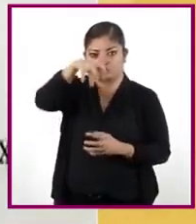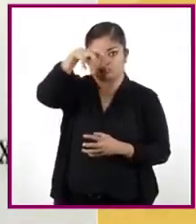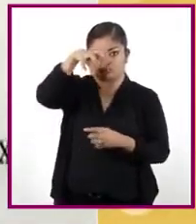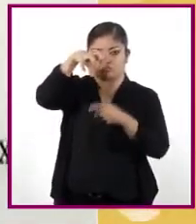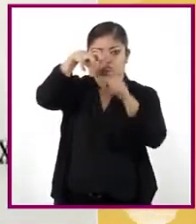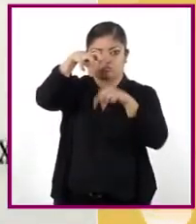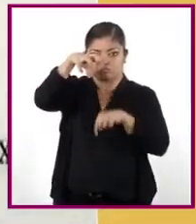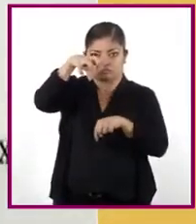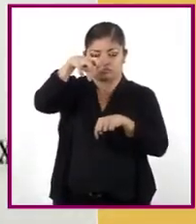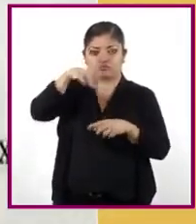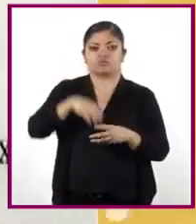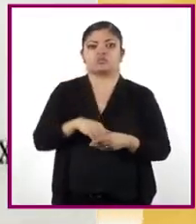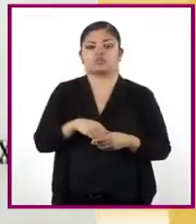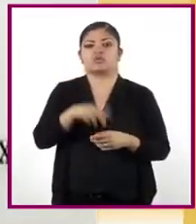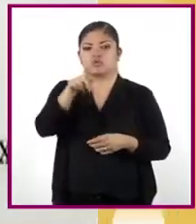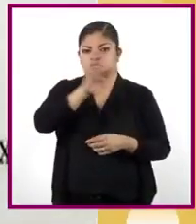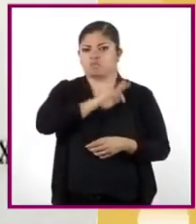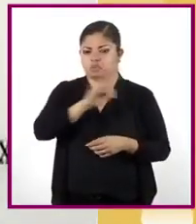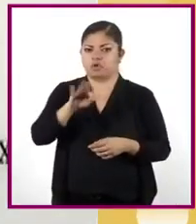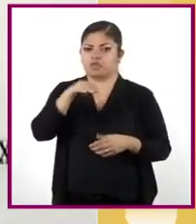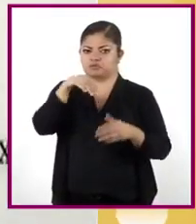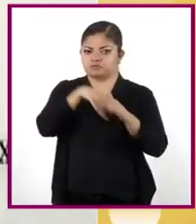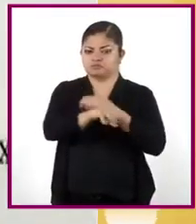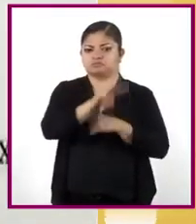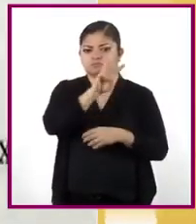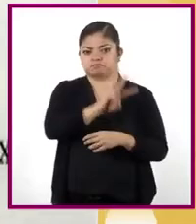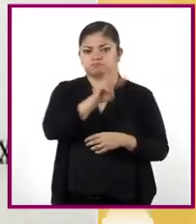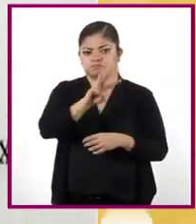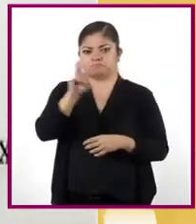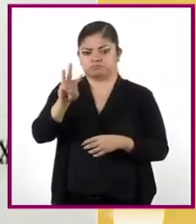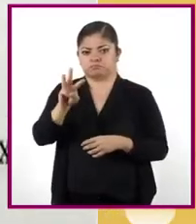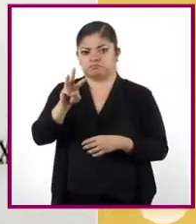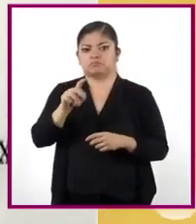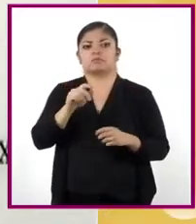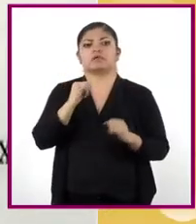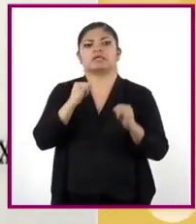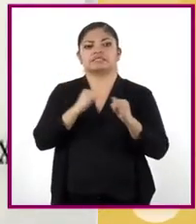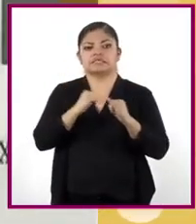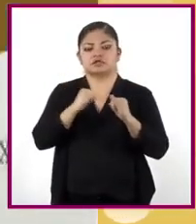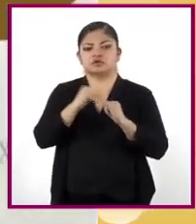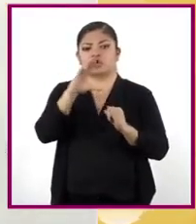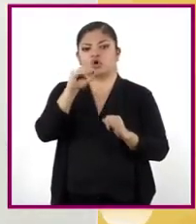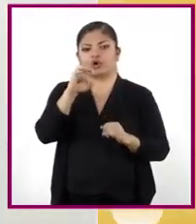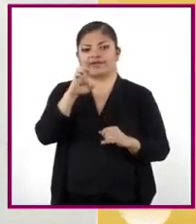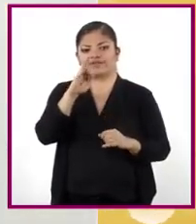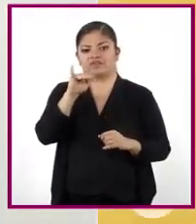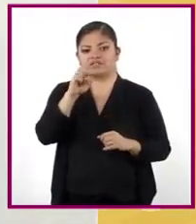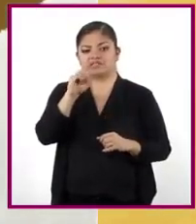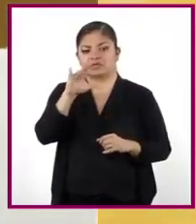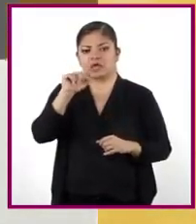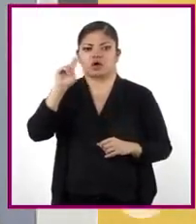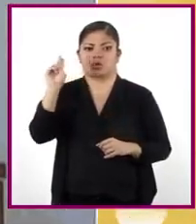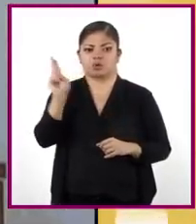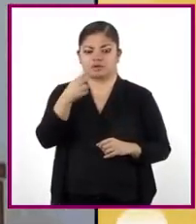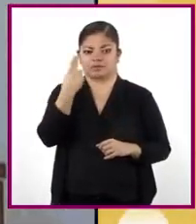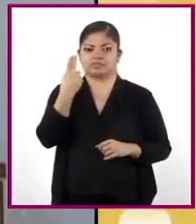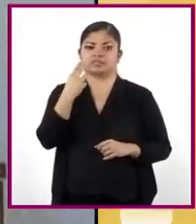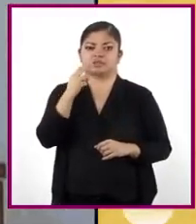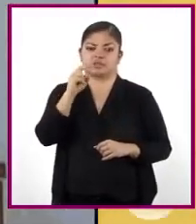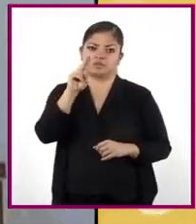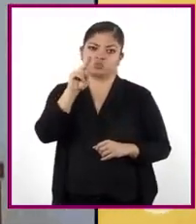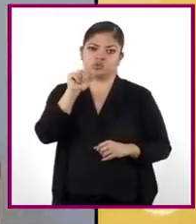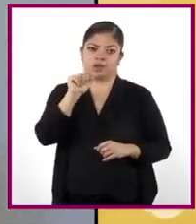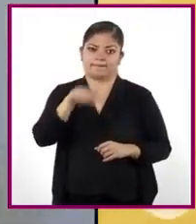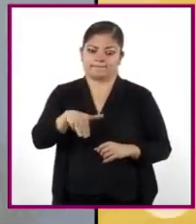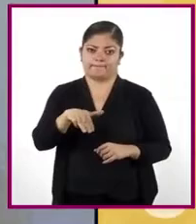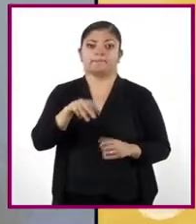polos geográficos, puedes consultar la página electrónica del Instituto de Geofísica de la Universidad Nacional Autónoma de México.